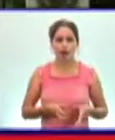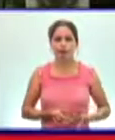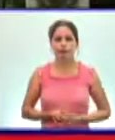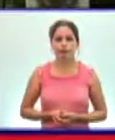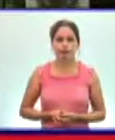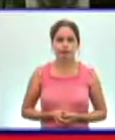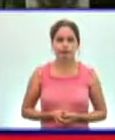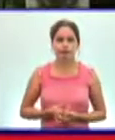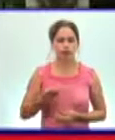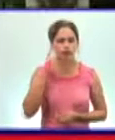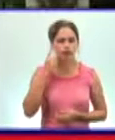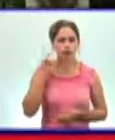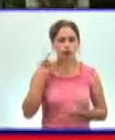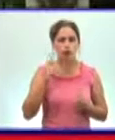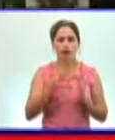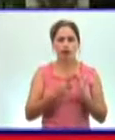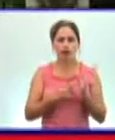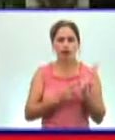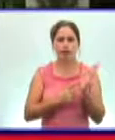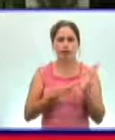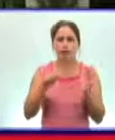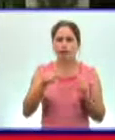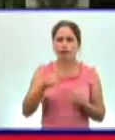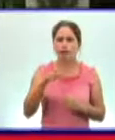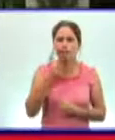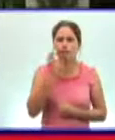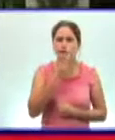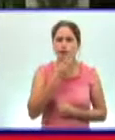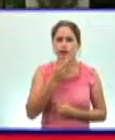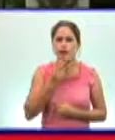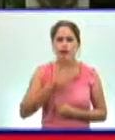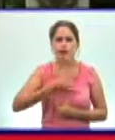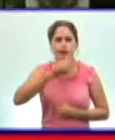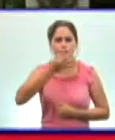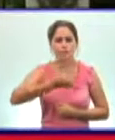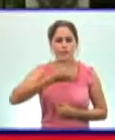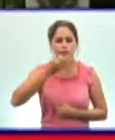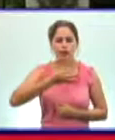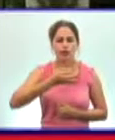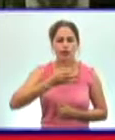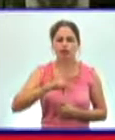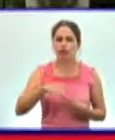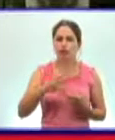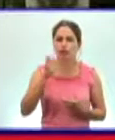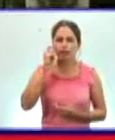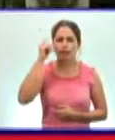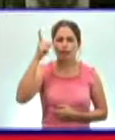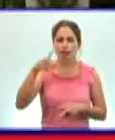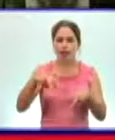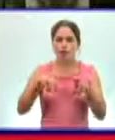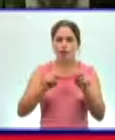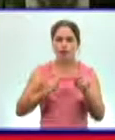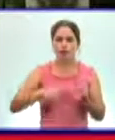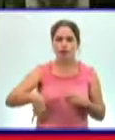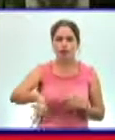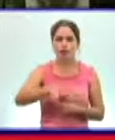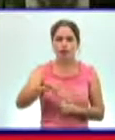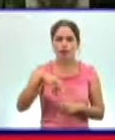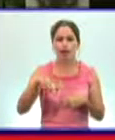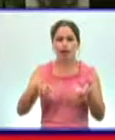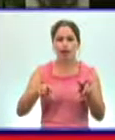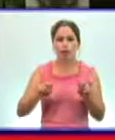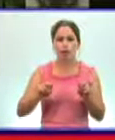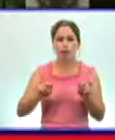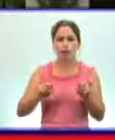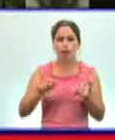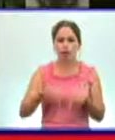relación a las ideas, él plantea: a ideas nuevas, sociedades nuevas. Por lo tanto, Este proceso de